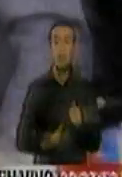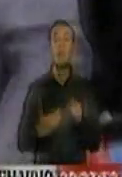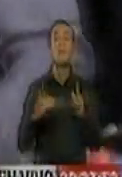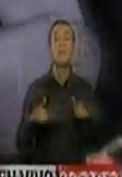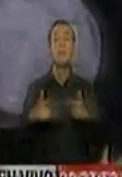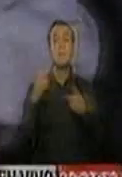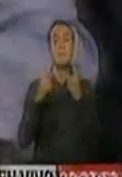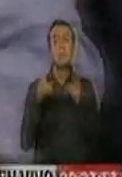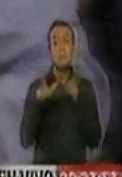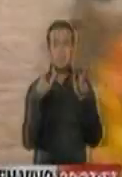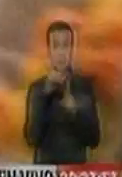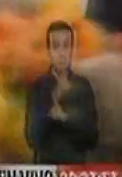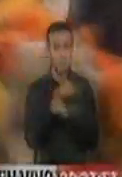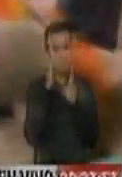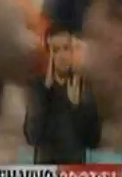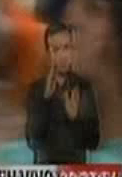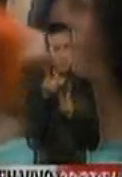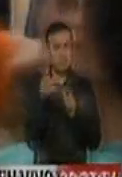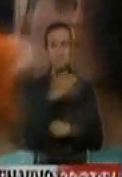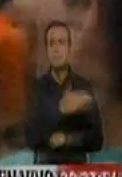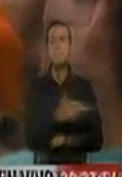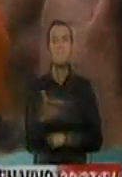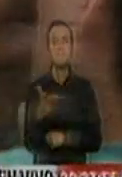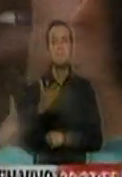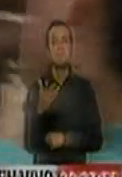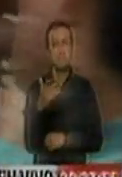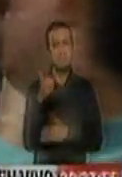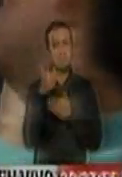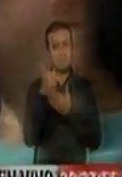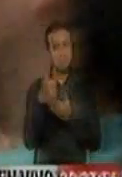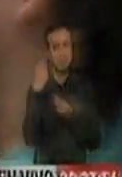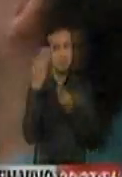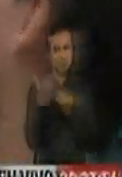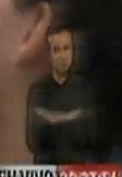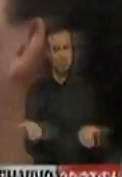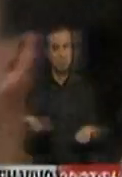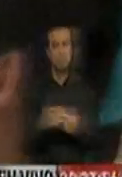beneficiarios con discapacidad, a quienes entregó ayudas técnicas. Alec Llanos, Telediario.